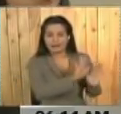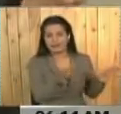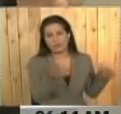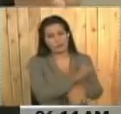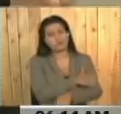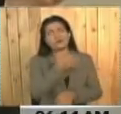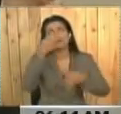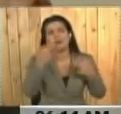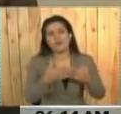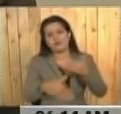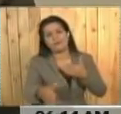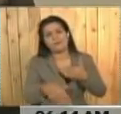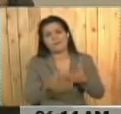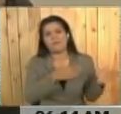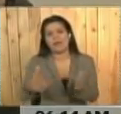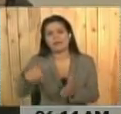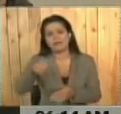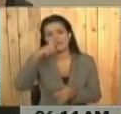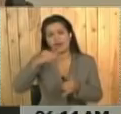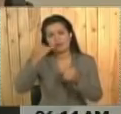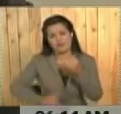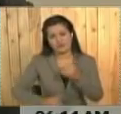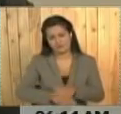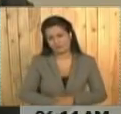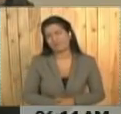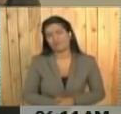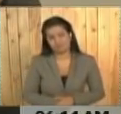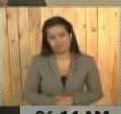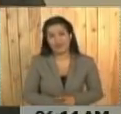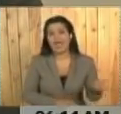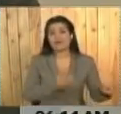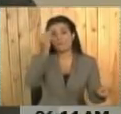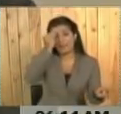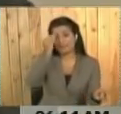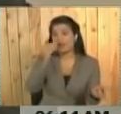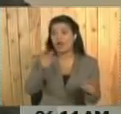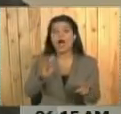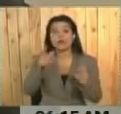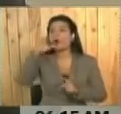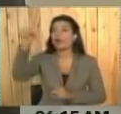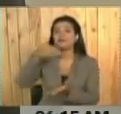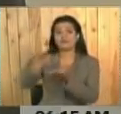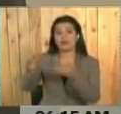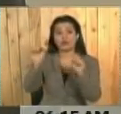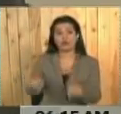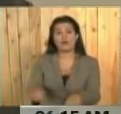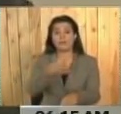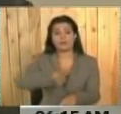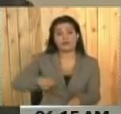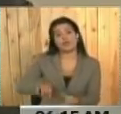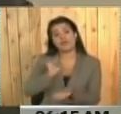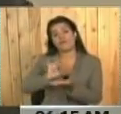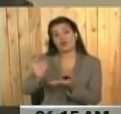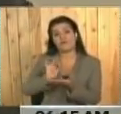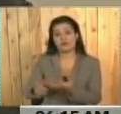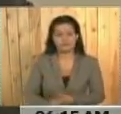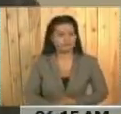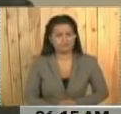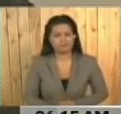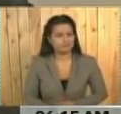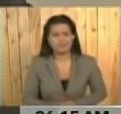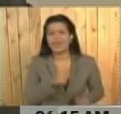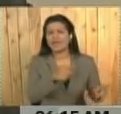le tiene la derecha para fines de año pensando ellos que con eso Nicolás se va a ir que el presidente Va a renunciar bueno van